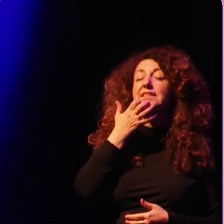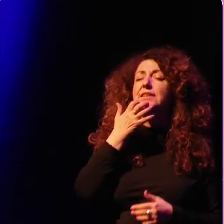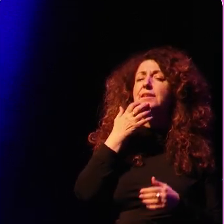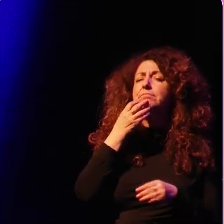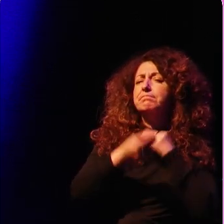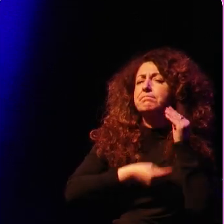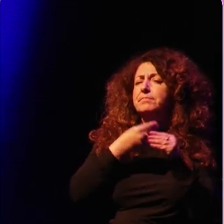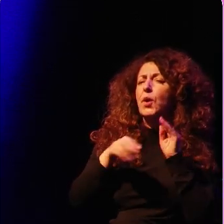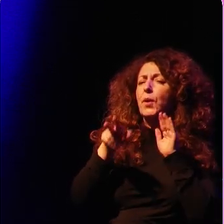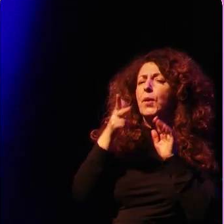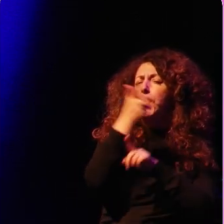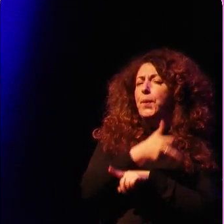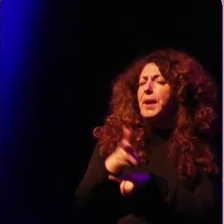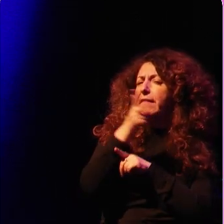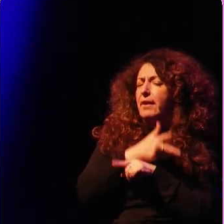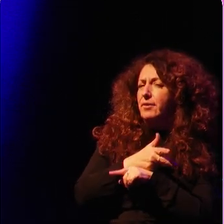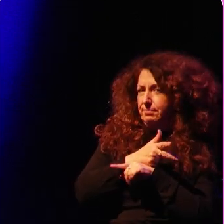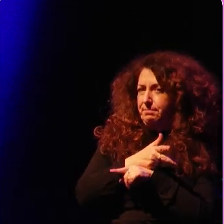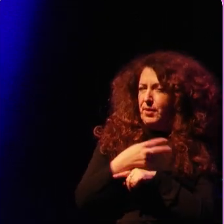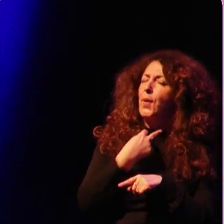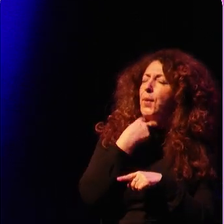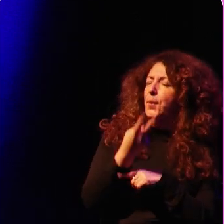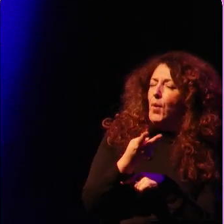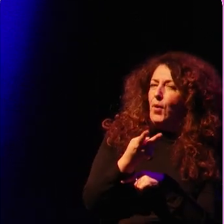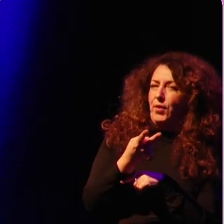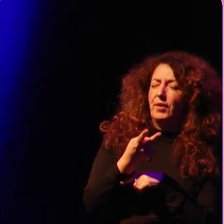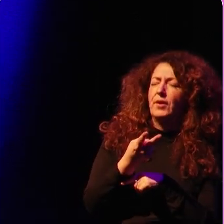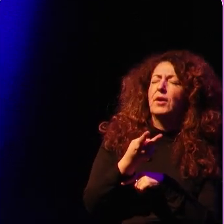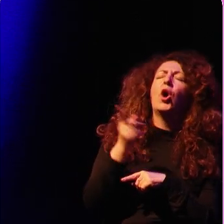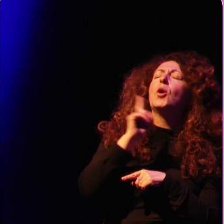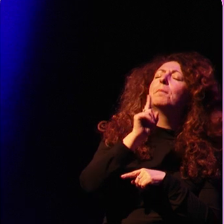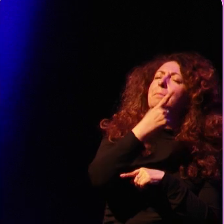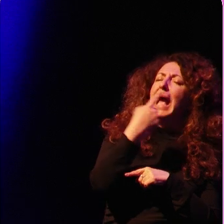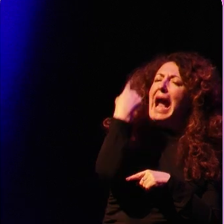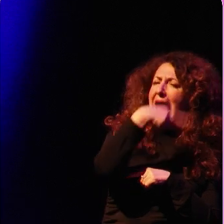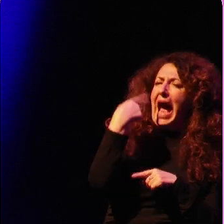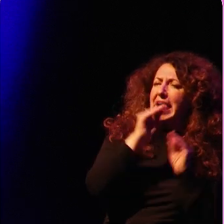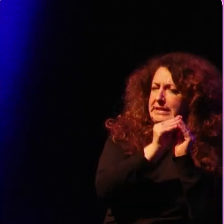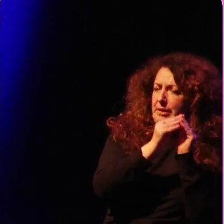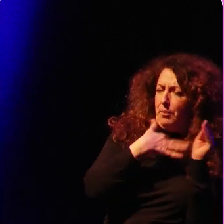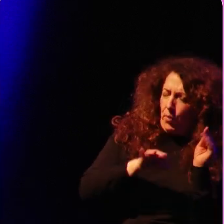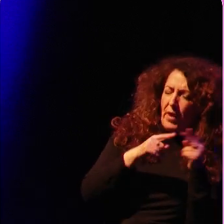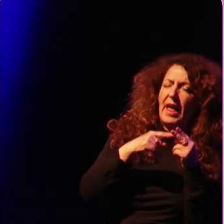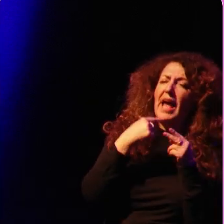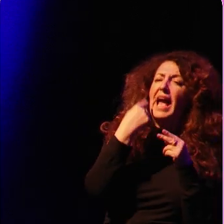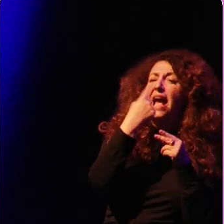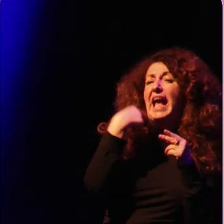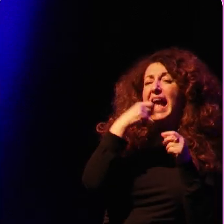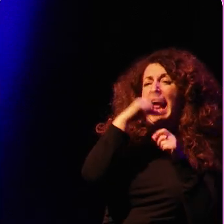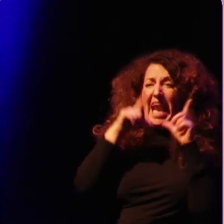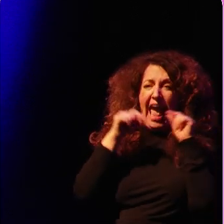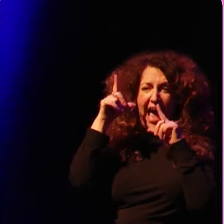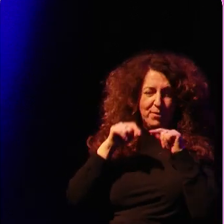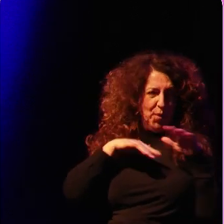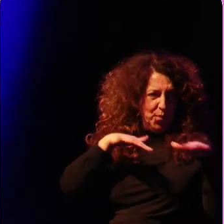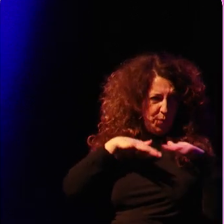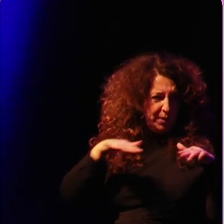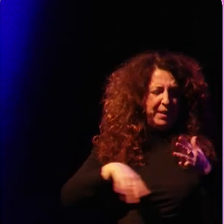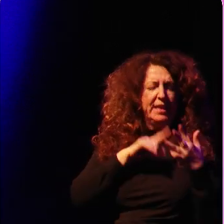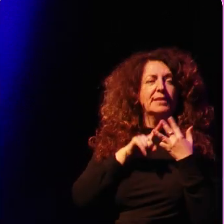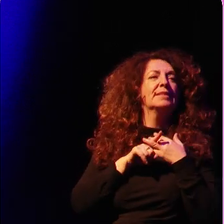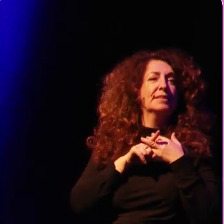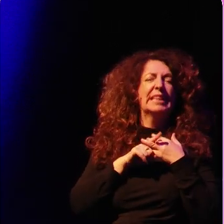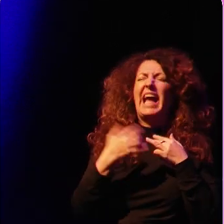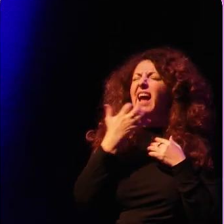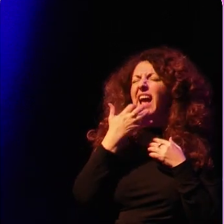vídeo? Hemos visto que puedo generar caras, puedo generar movimiento de labios. No os he traído aquí todos los ejemplos de lo